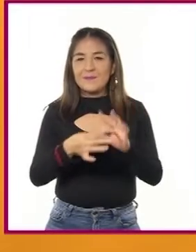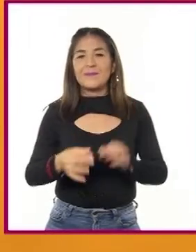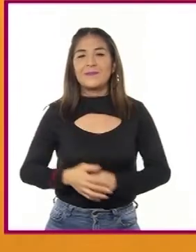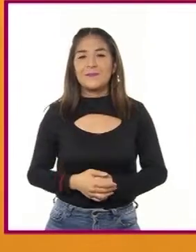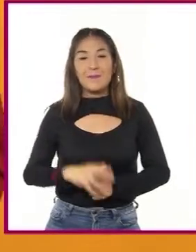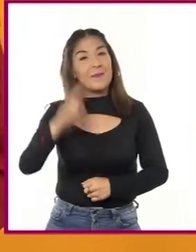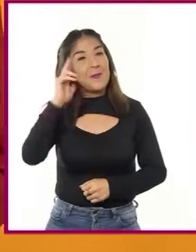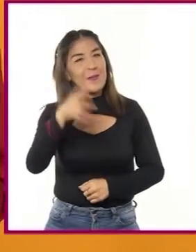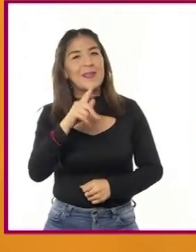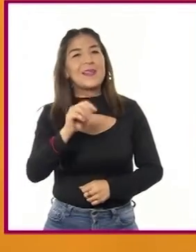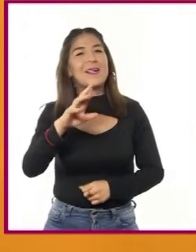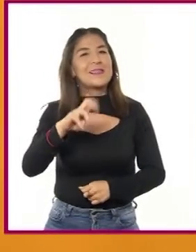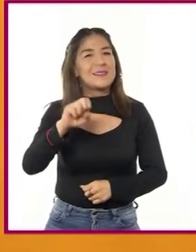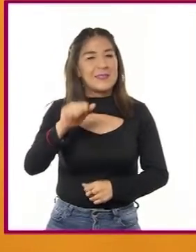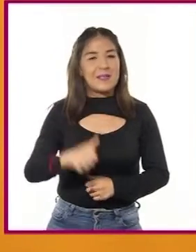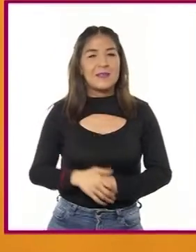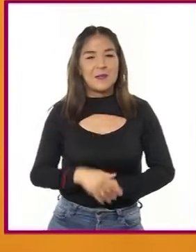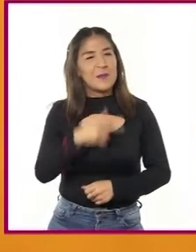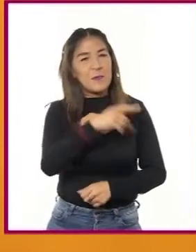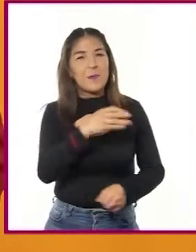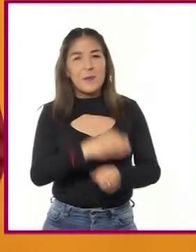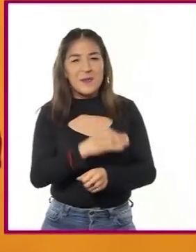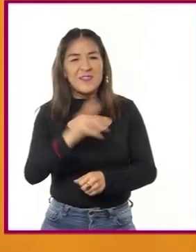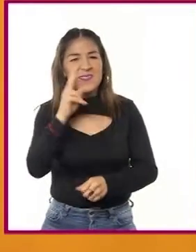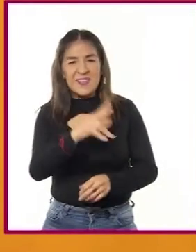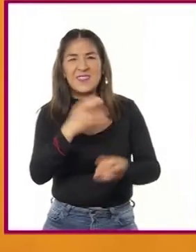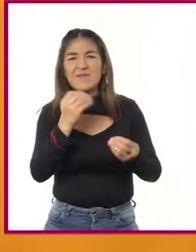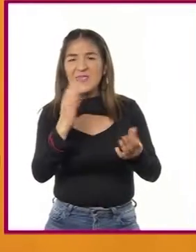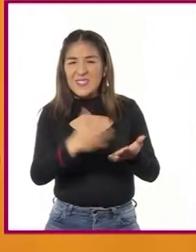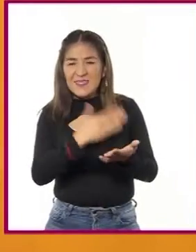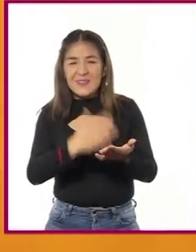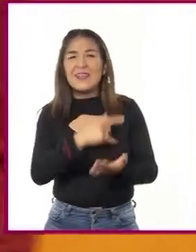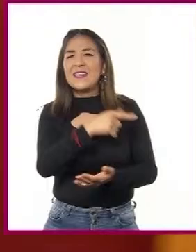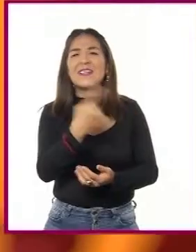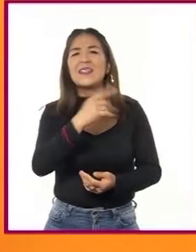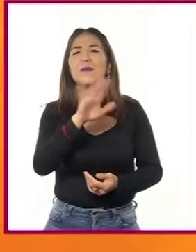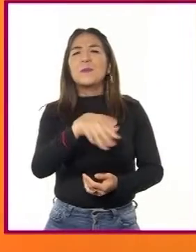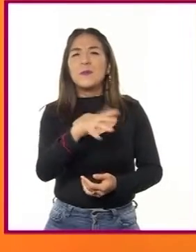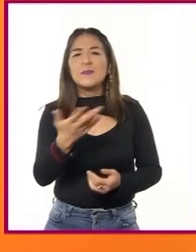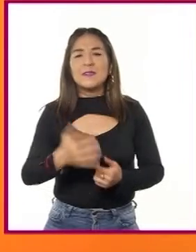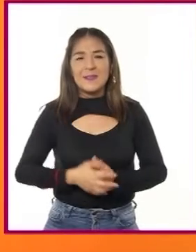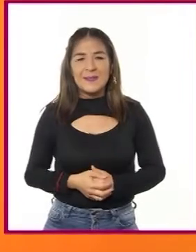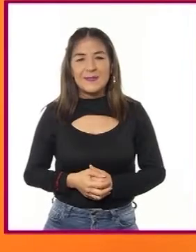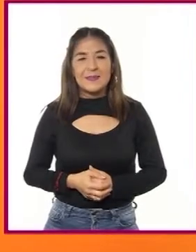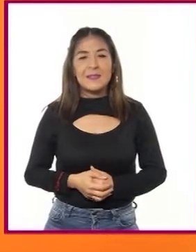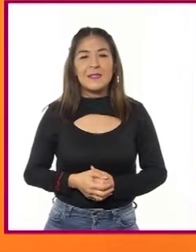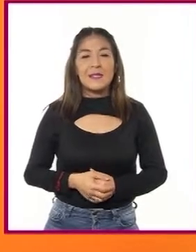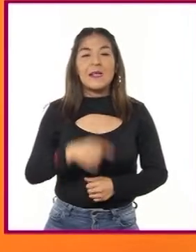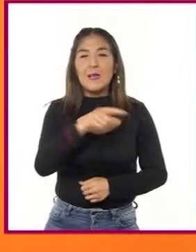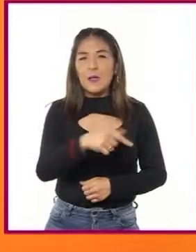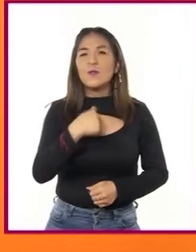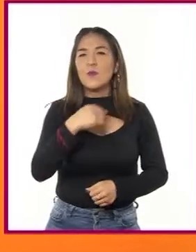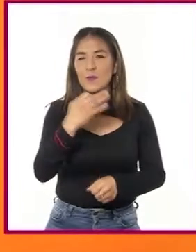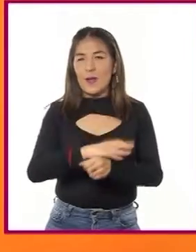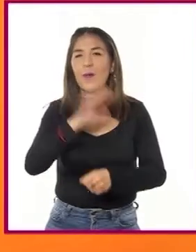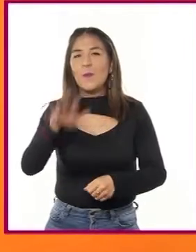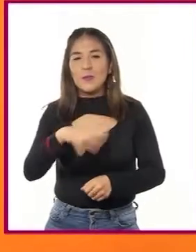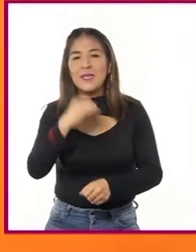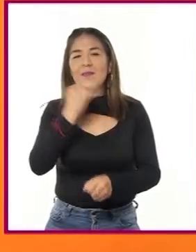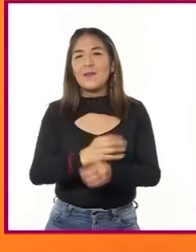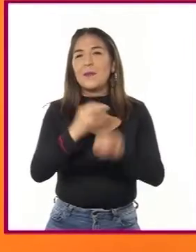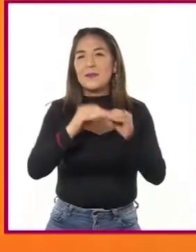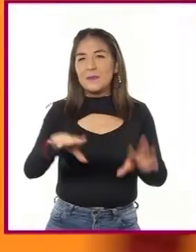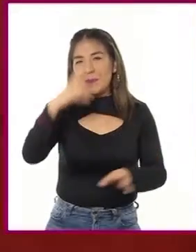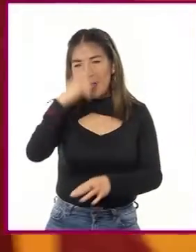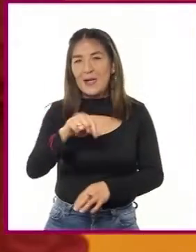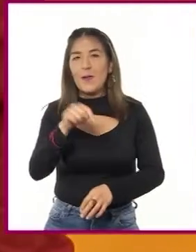tal, Teresa? Veo que te veo con muchos documentos. ¿Qué buscas? Busco información que nos puede servir para